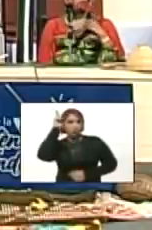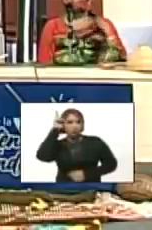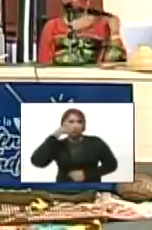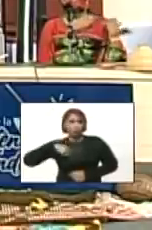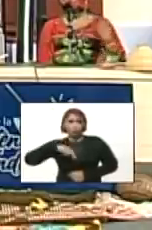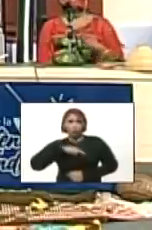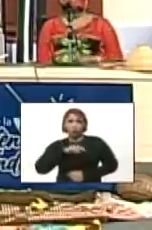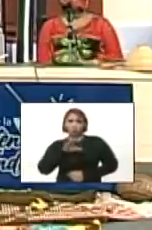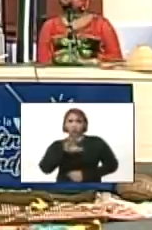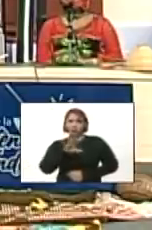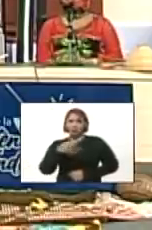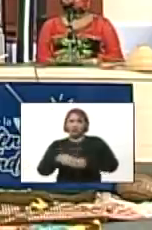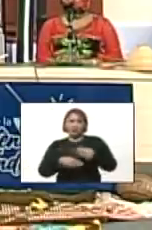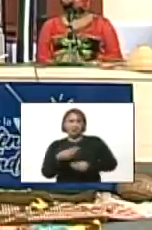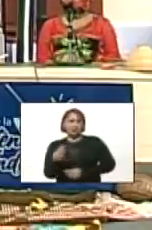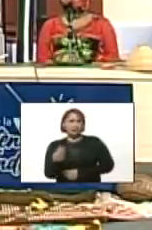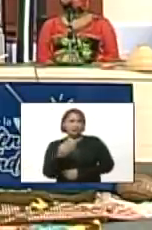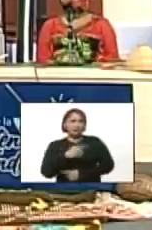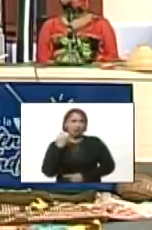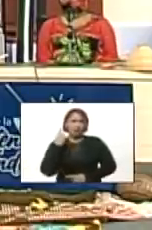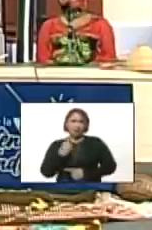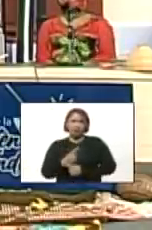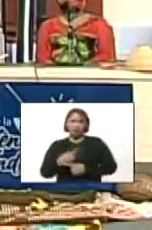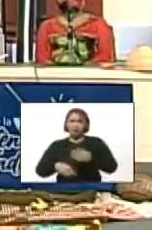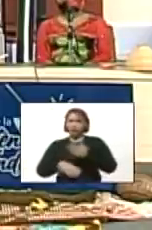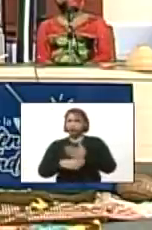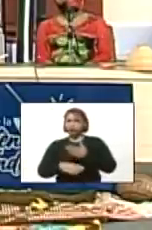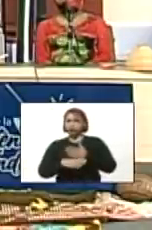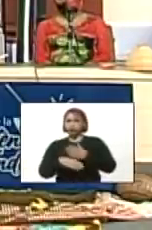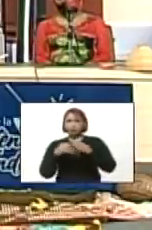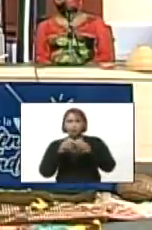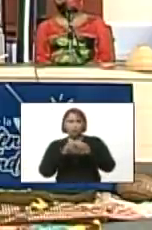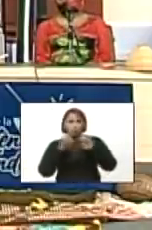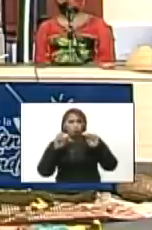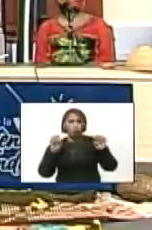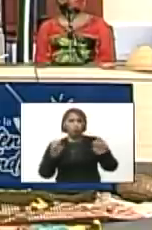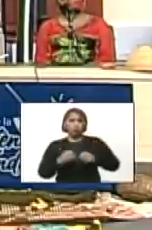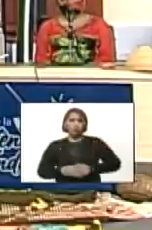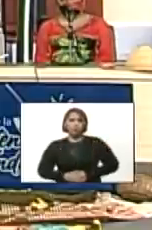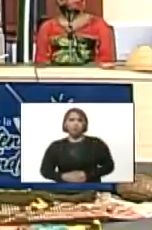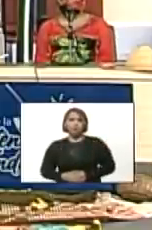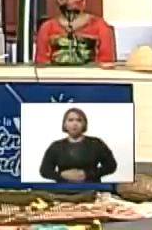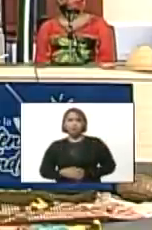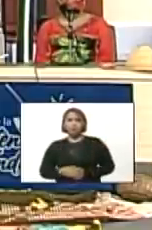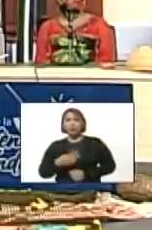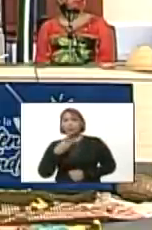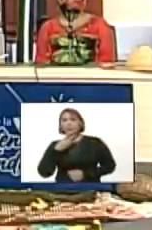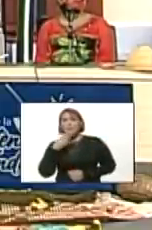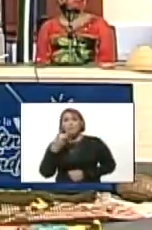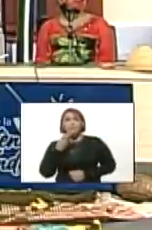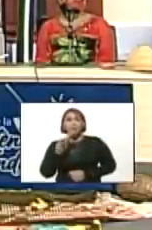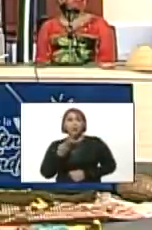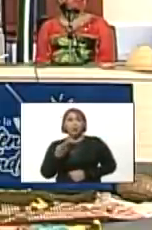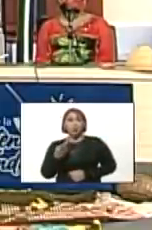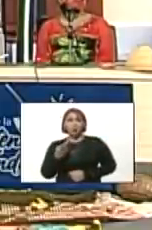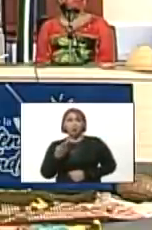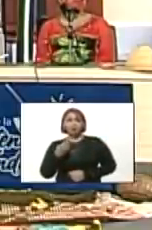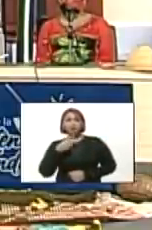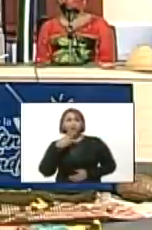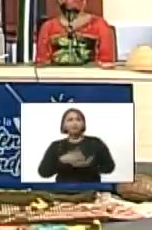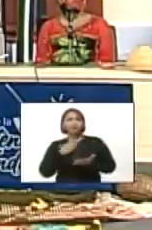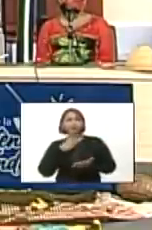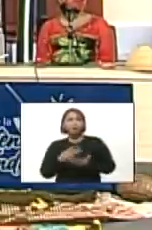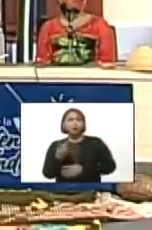tierra. Hay que hacer mucho, mucho más todavía en la educación bilingüe. Hay que hacer